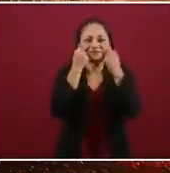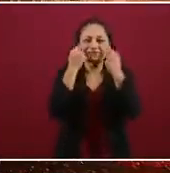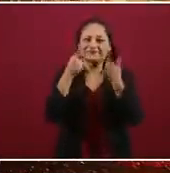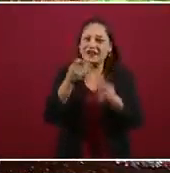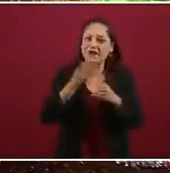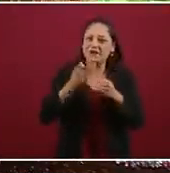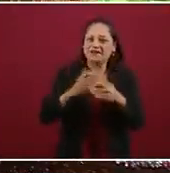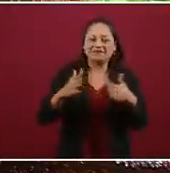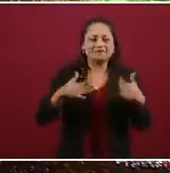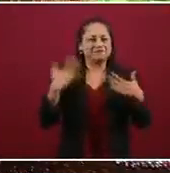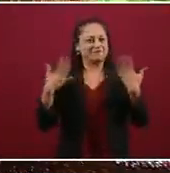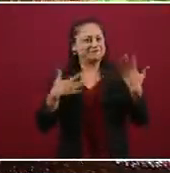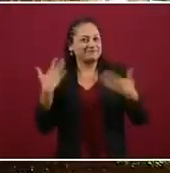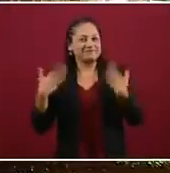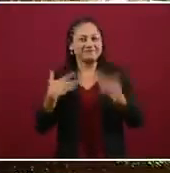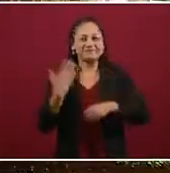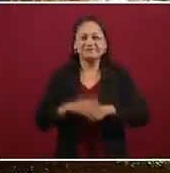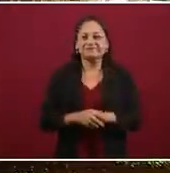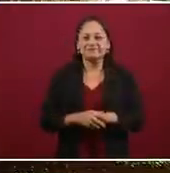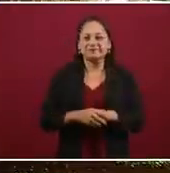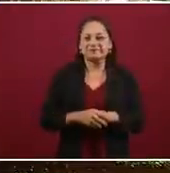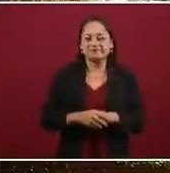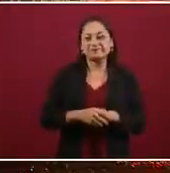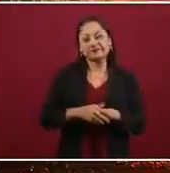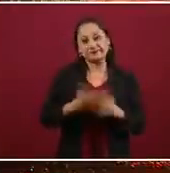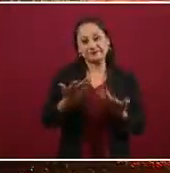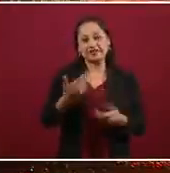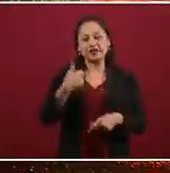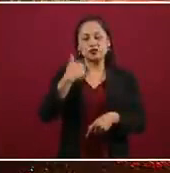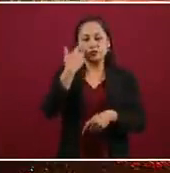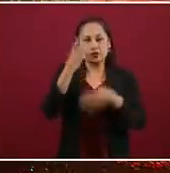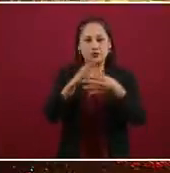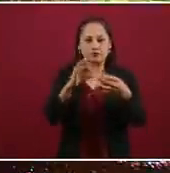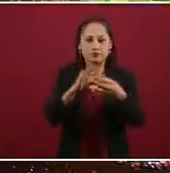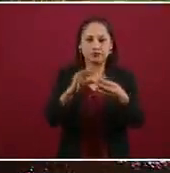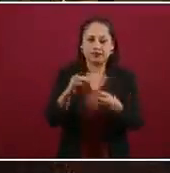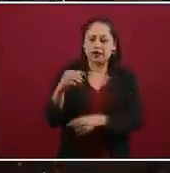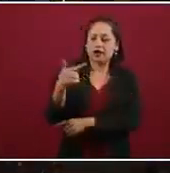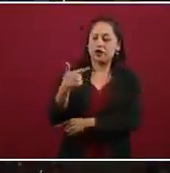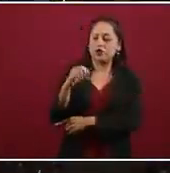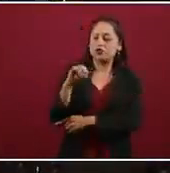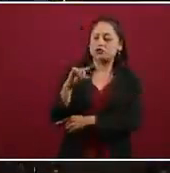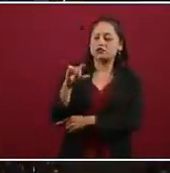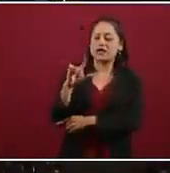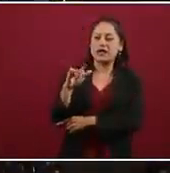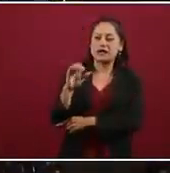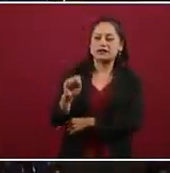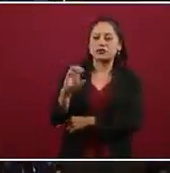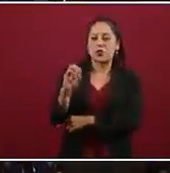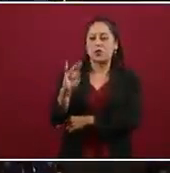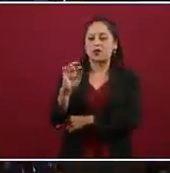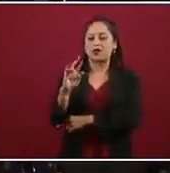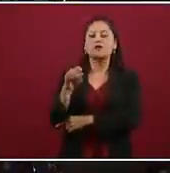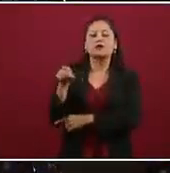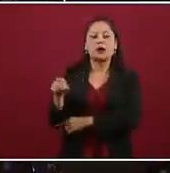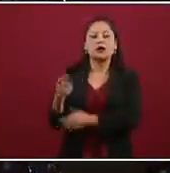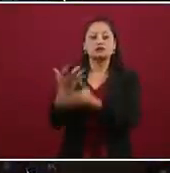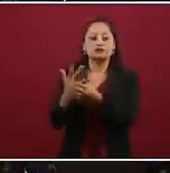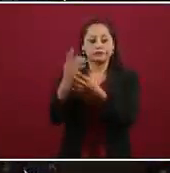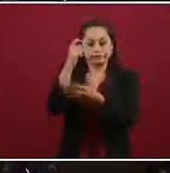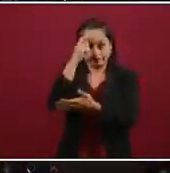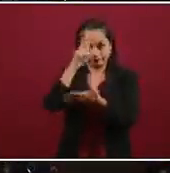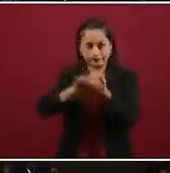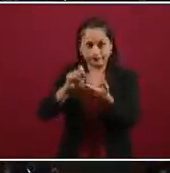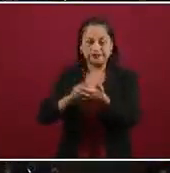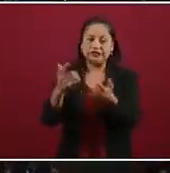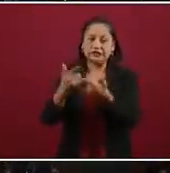bueno, tengo un poquito más de tiempo para contarles que Luis González Obregón, en esta crónica de heroínas de la independencia,